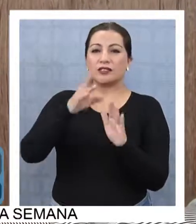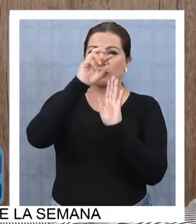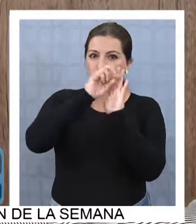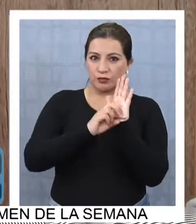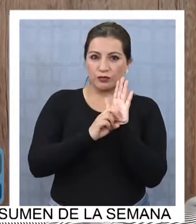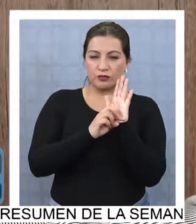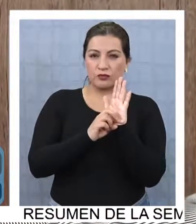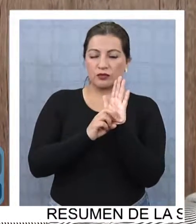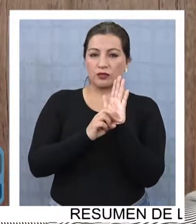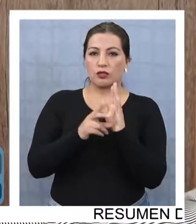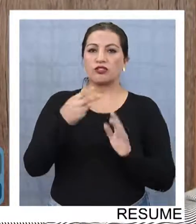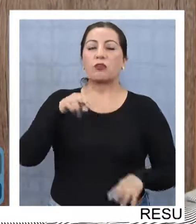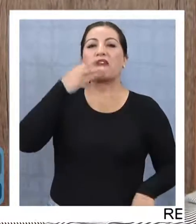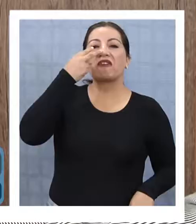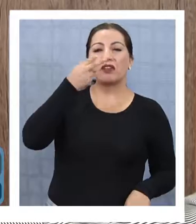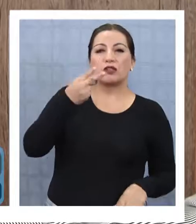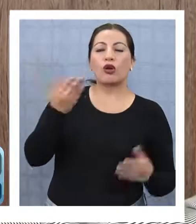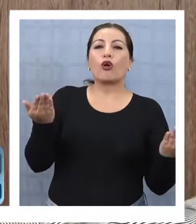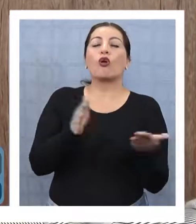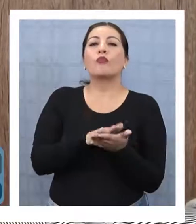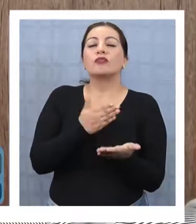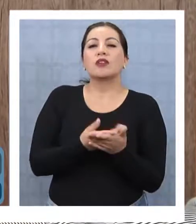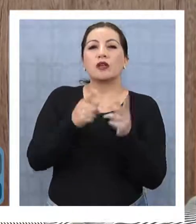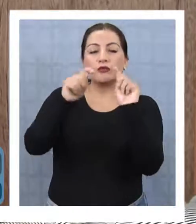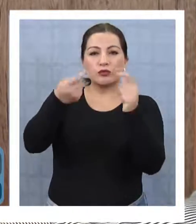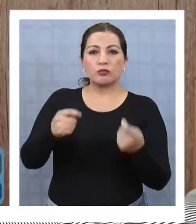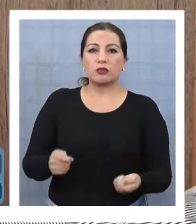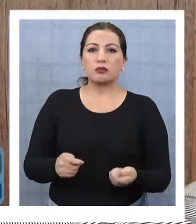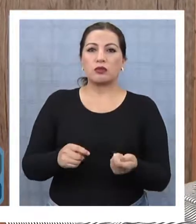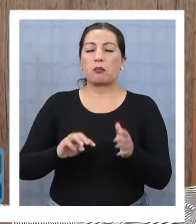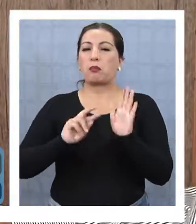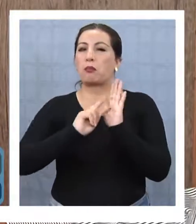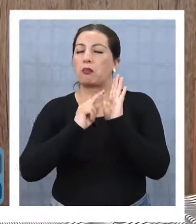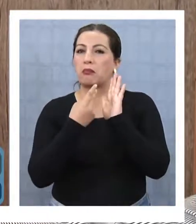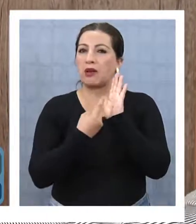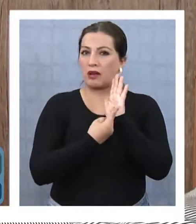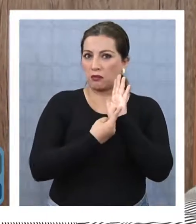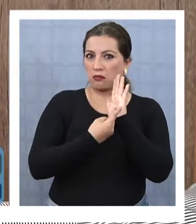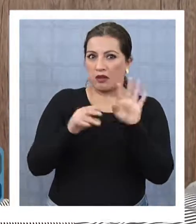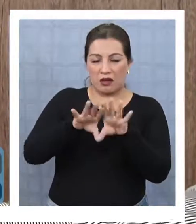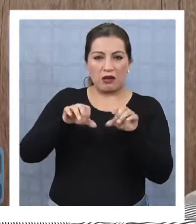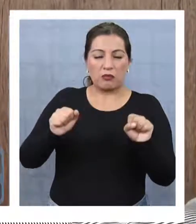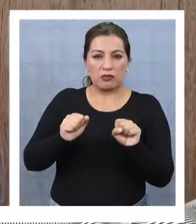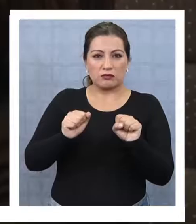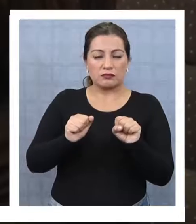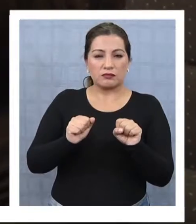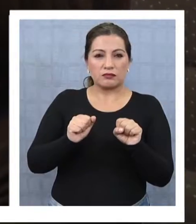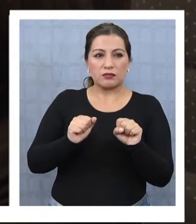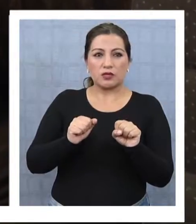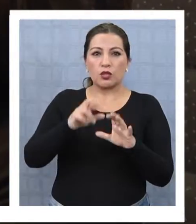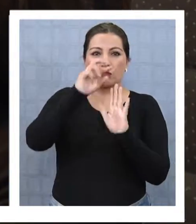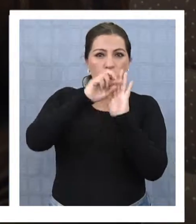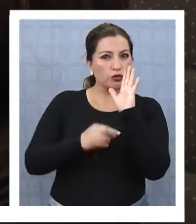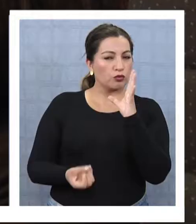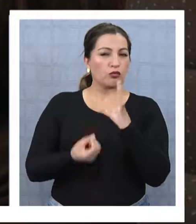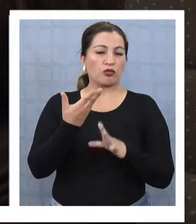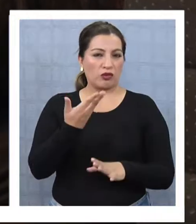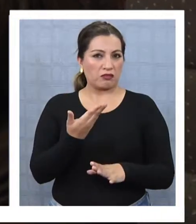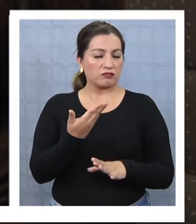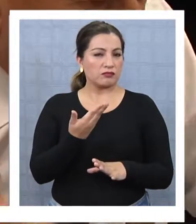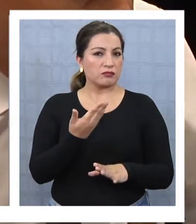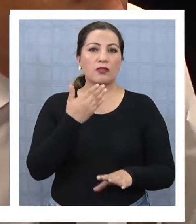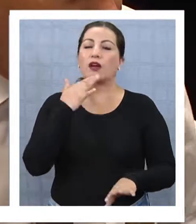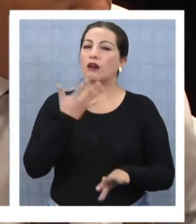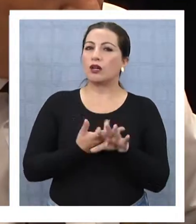digamos, el comportamiento de los presupuestos. Se puede modificar este convenio si es que existe algún proyecto nuevo o si